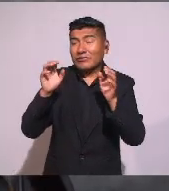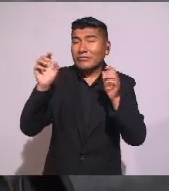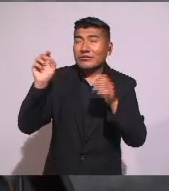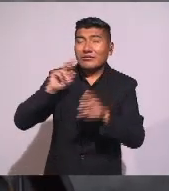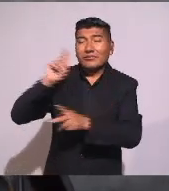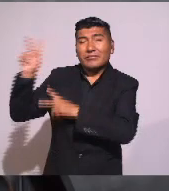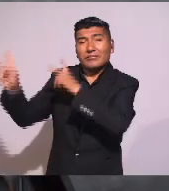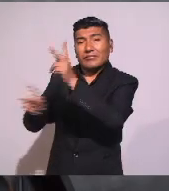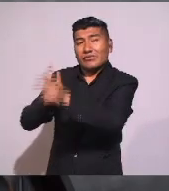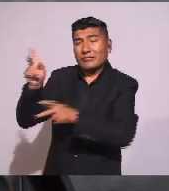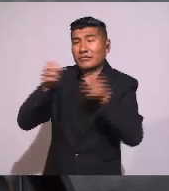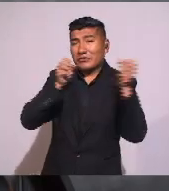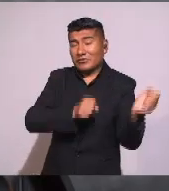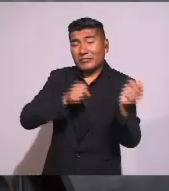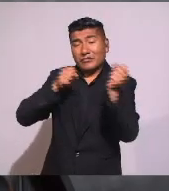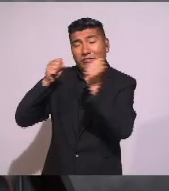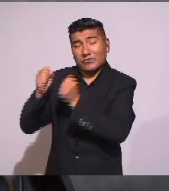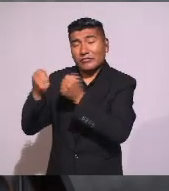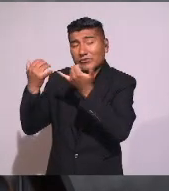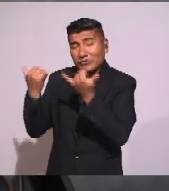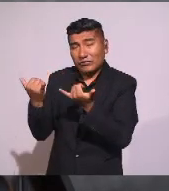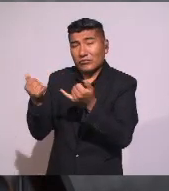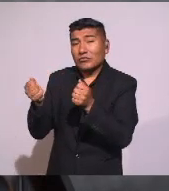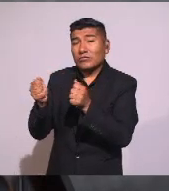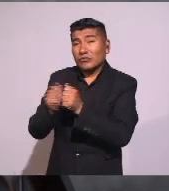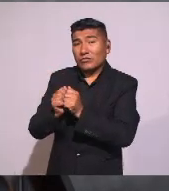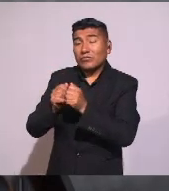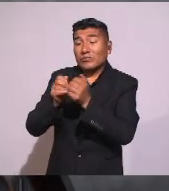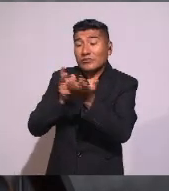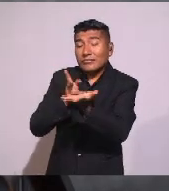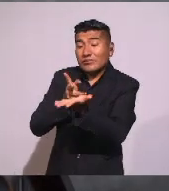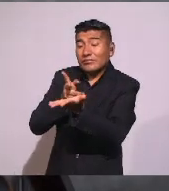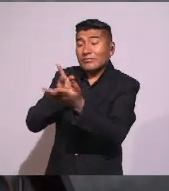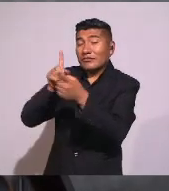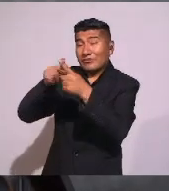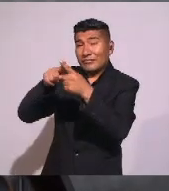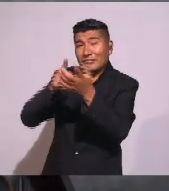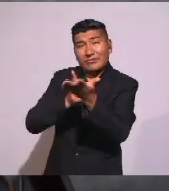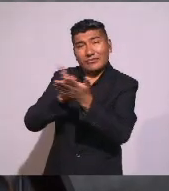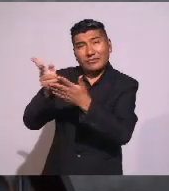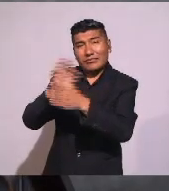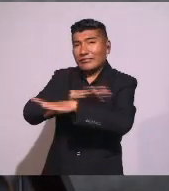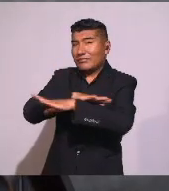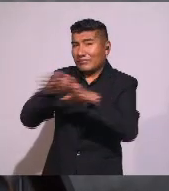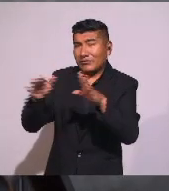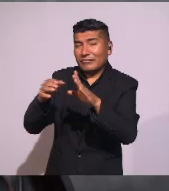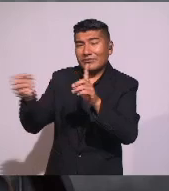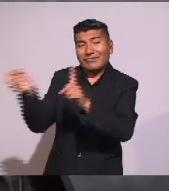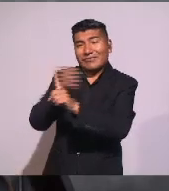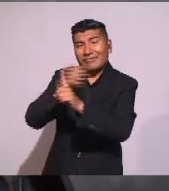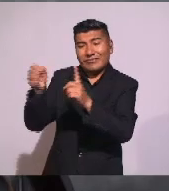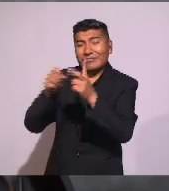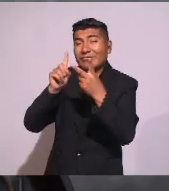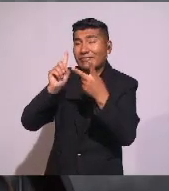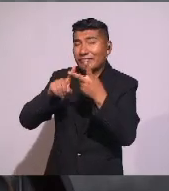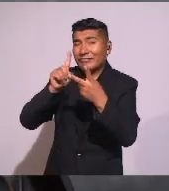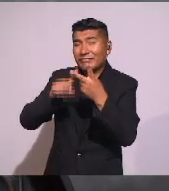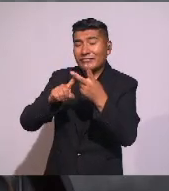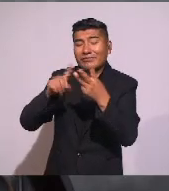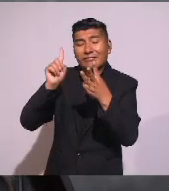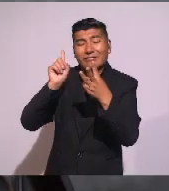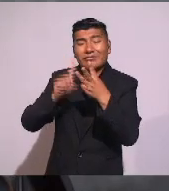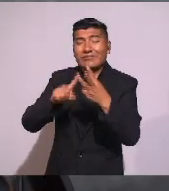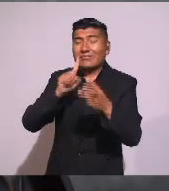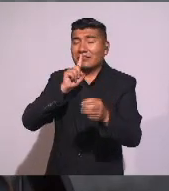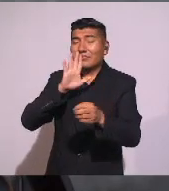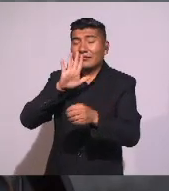potentes de hoy con las armas de la verdad y la no violencia con el compromiso firme